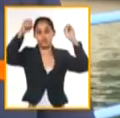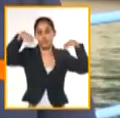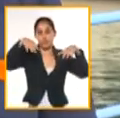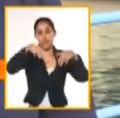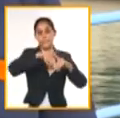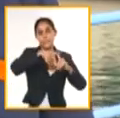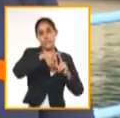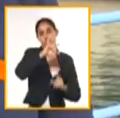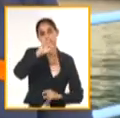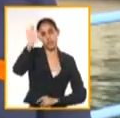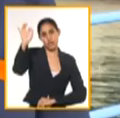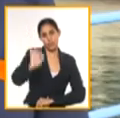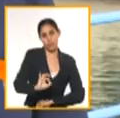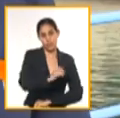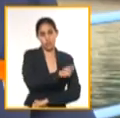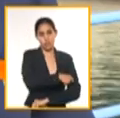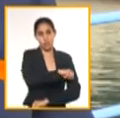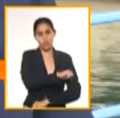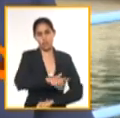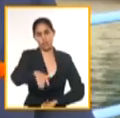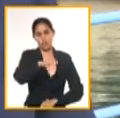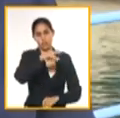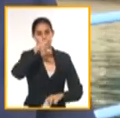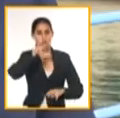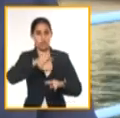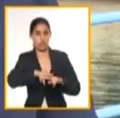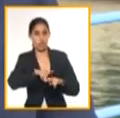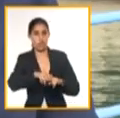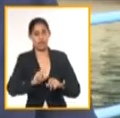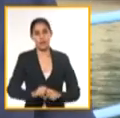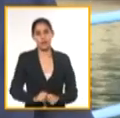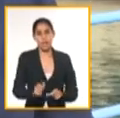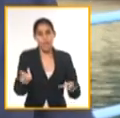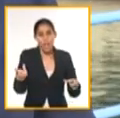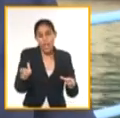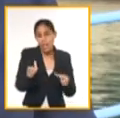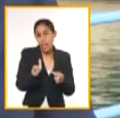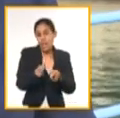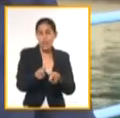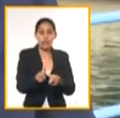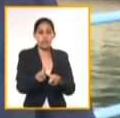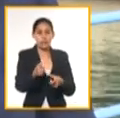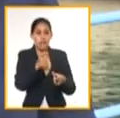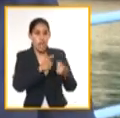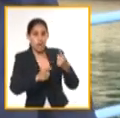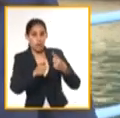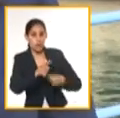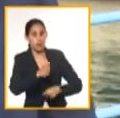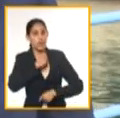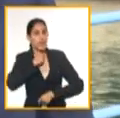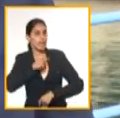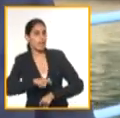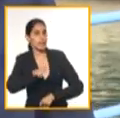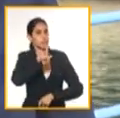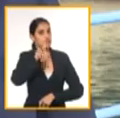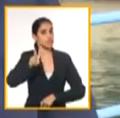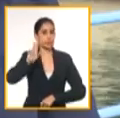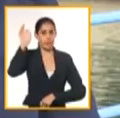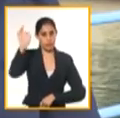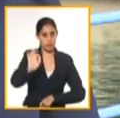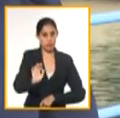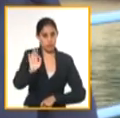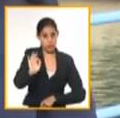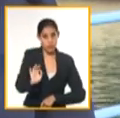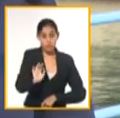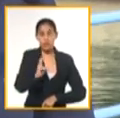60% de la población de La Habana. Solamente hay una pequeña parte, alrededor de un 12% que se garantiza por